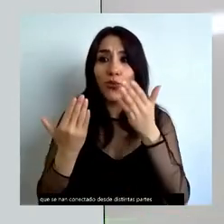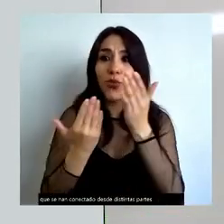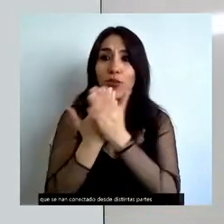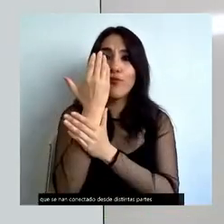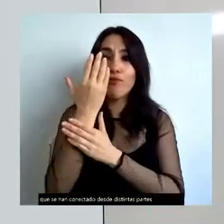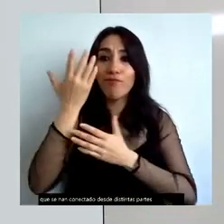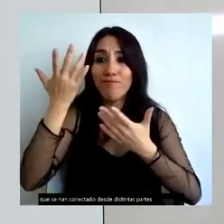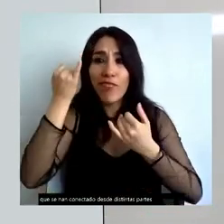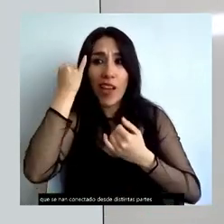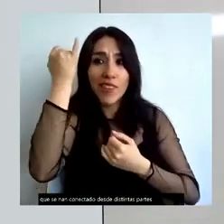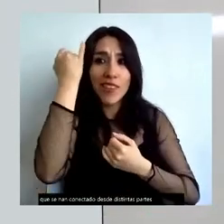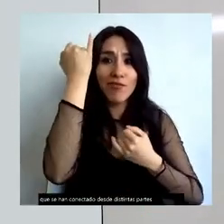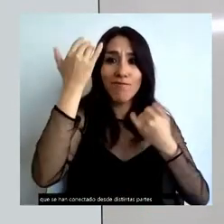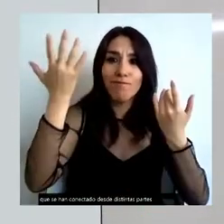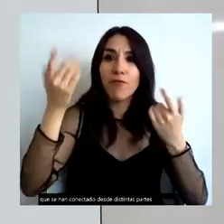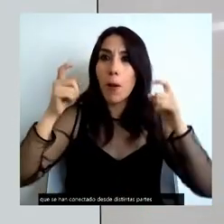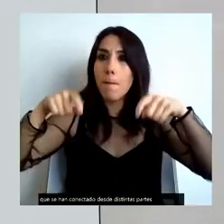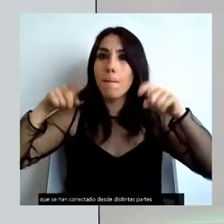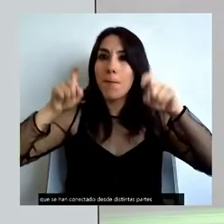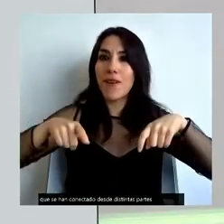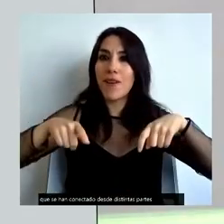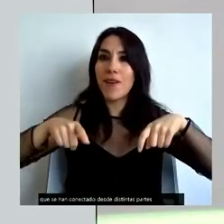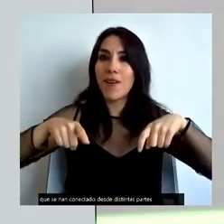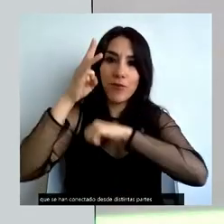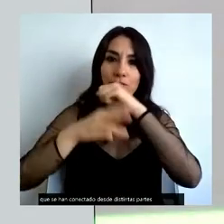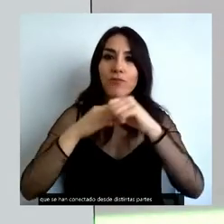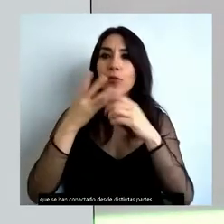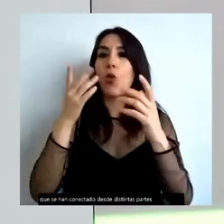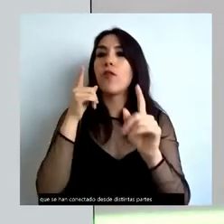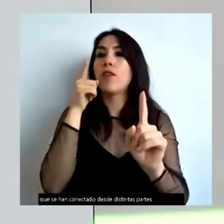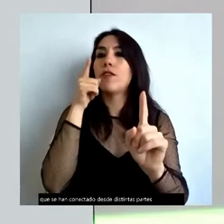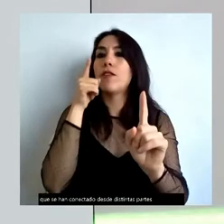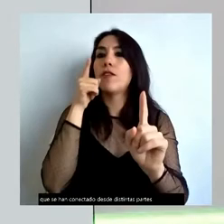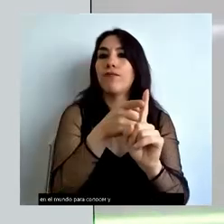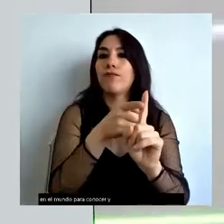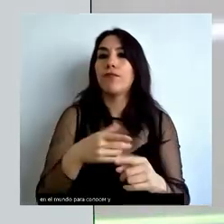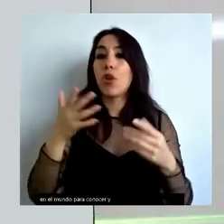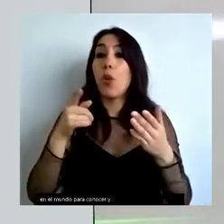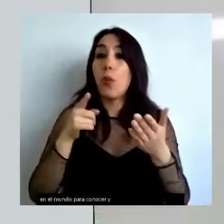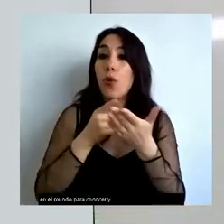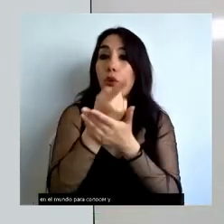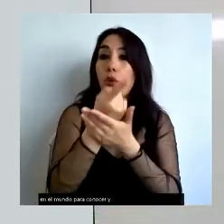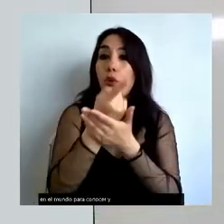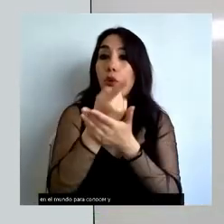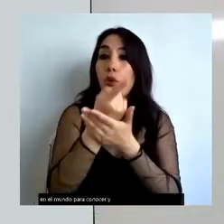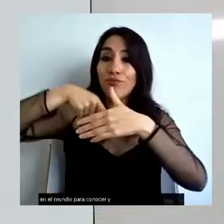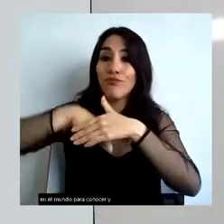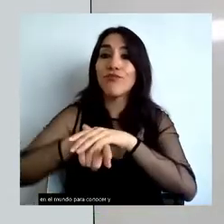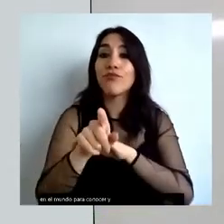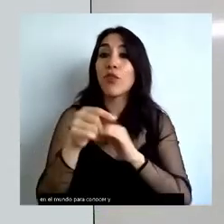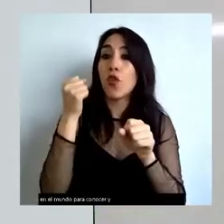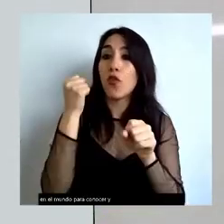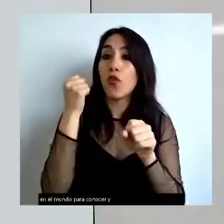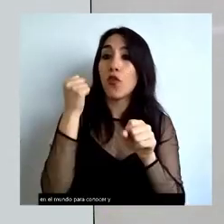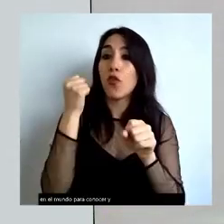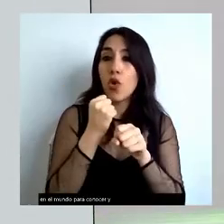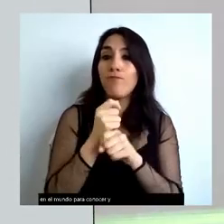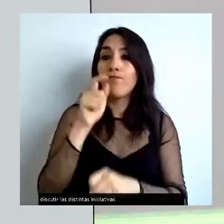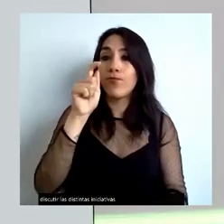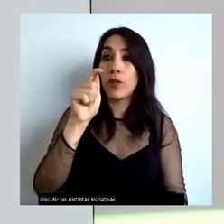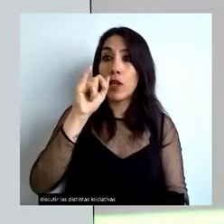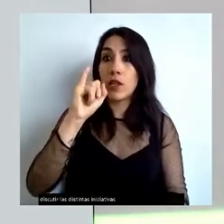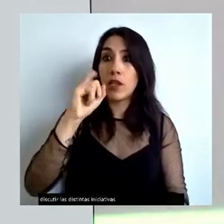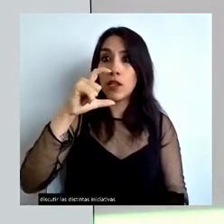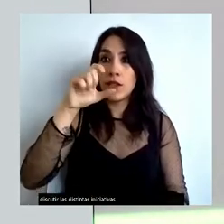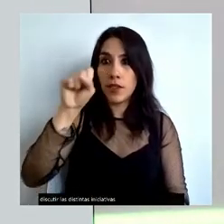objetivo de mejorar las oportunidades de acceso al empleo y TIC para personas con discapacidad. Para quienes